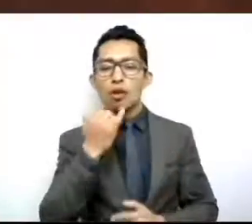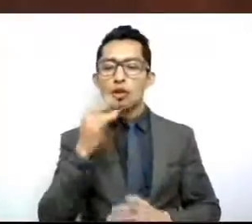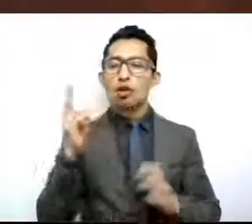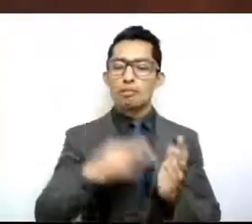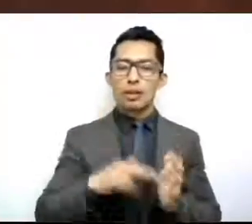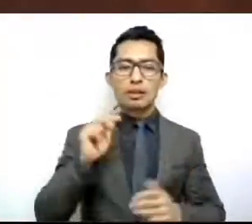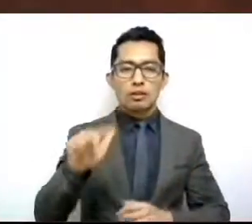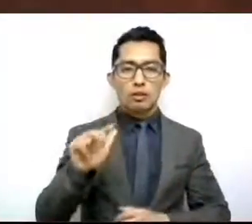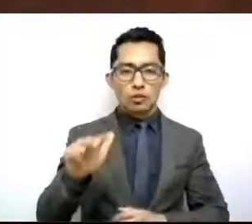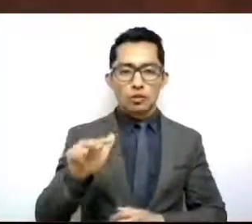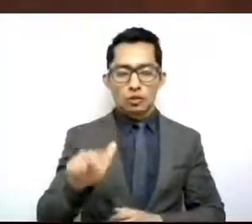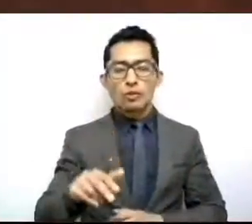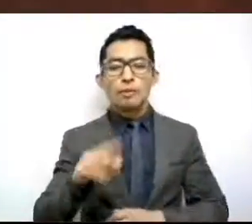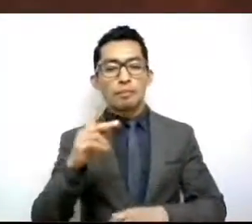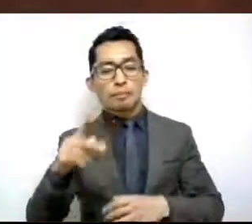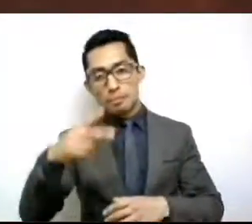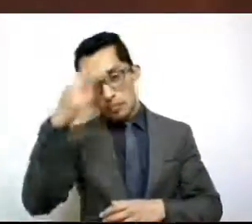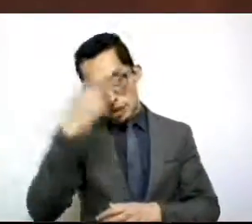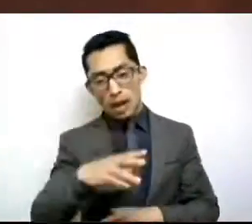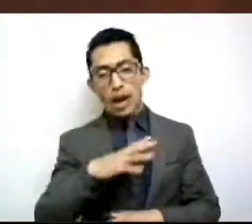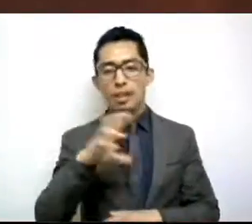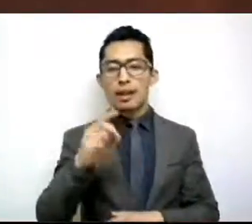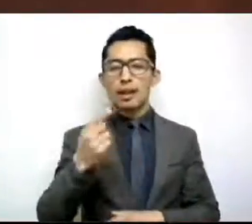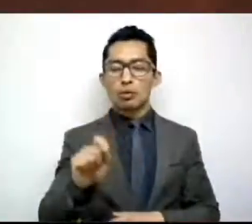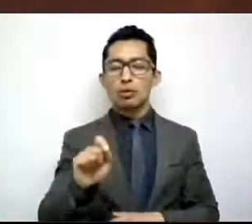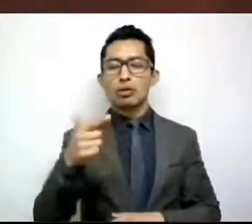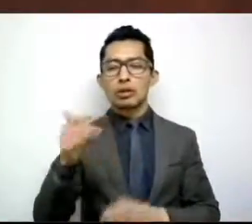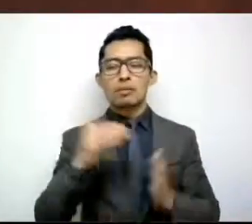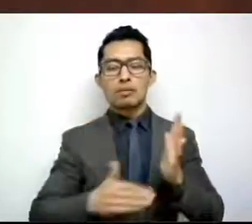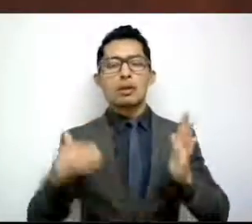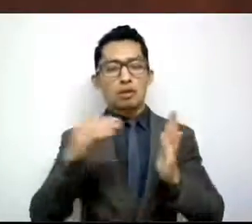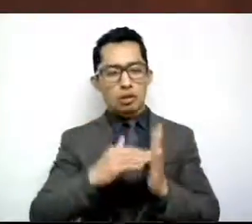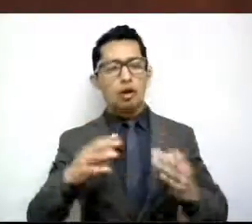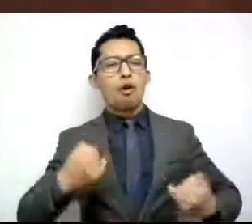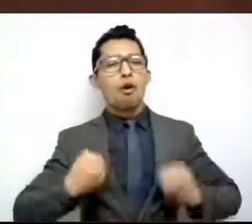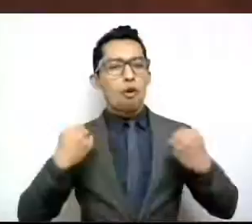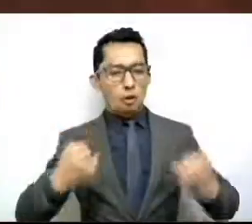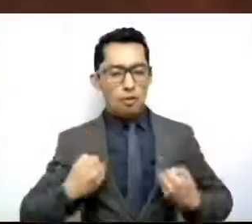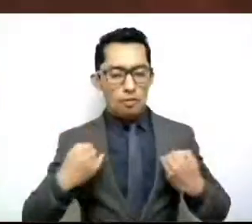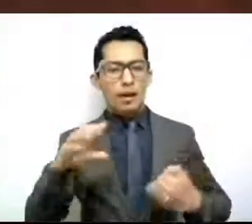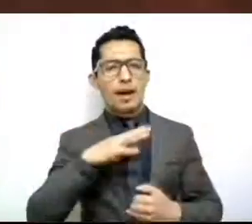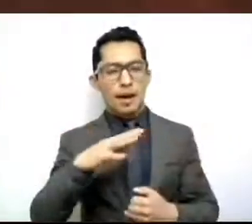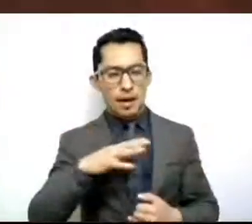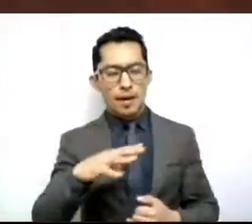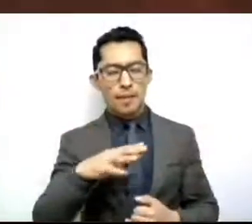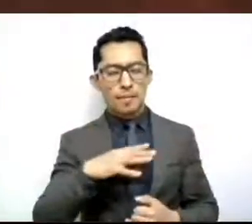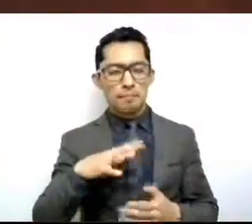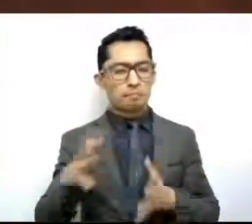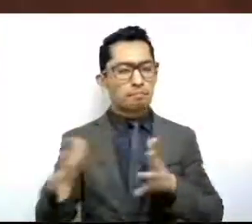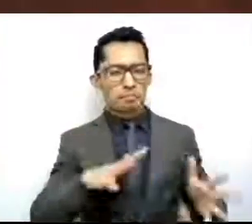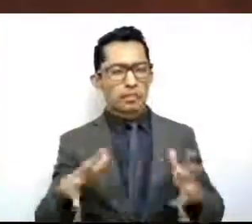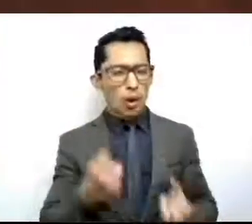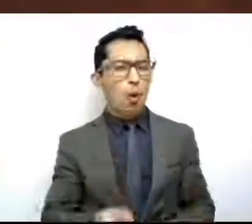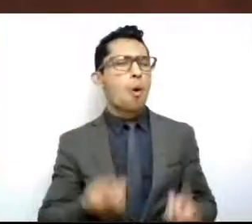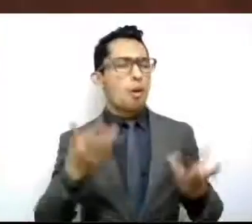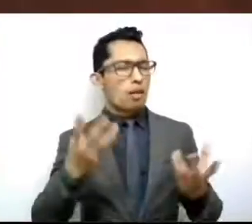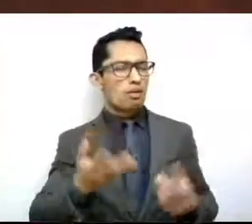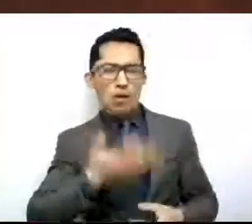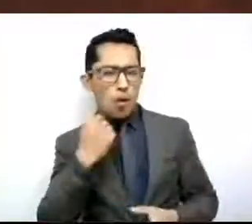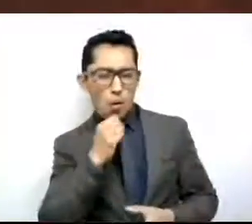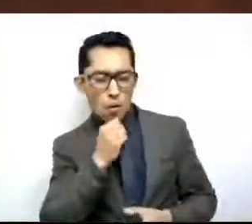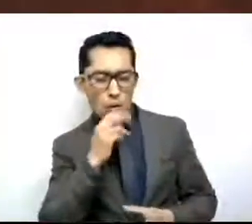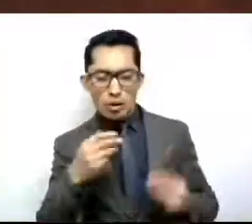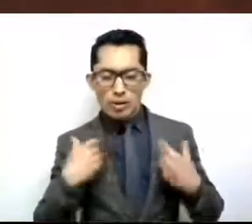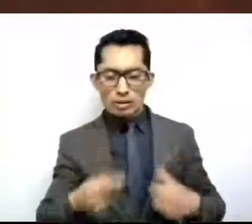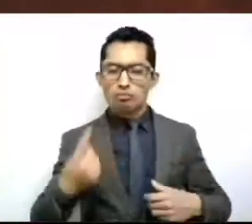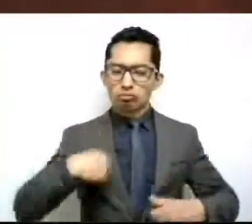2018, en México había 30.7 millones de jóvenes. Para comprender la dimensión y la fuerza que